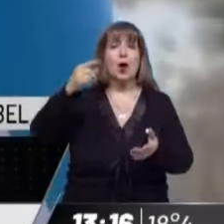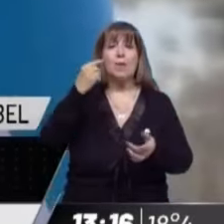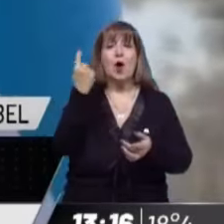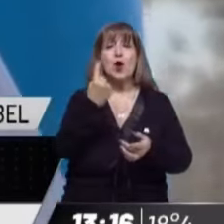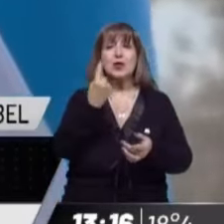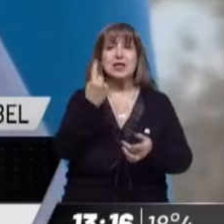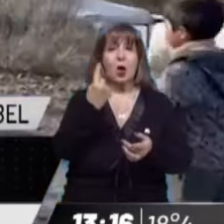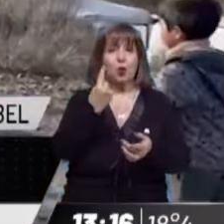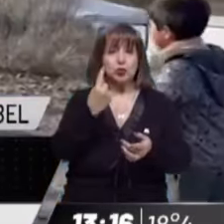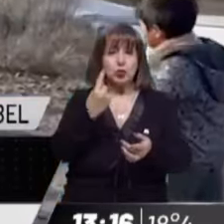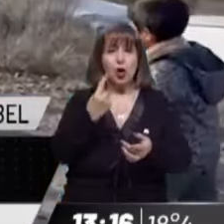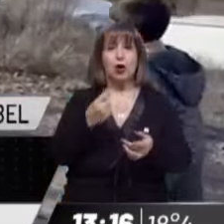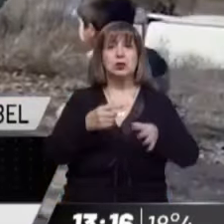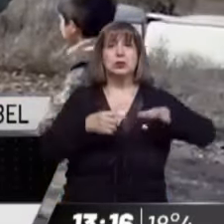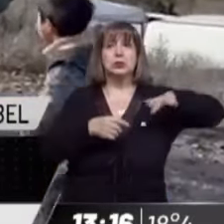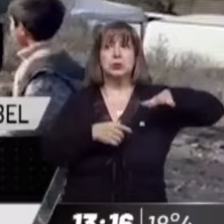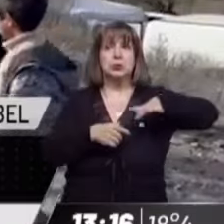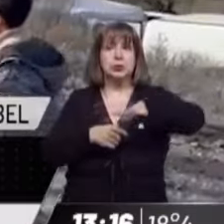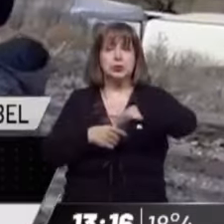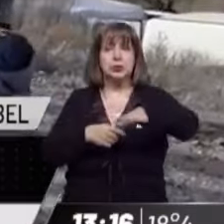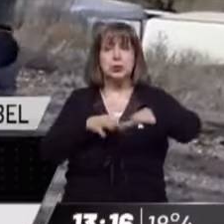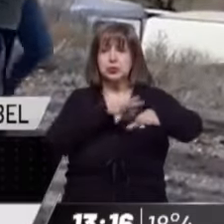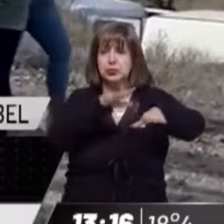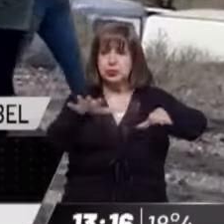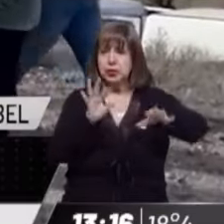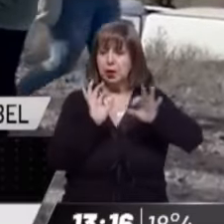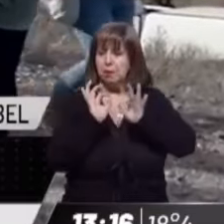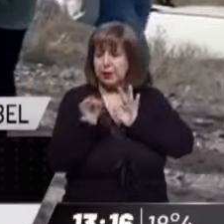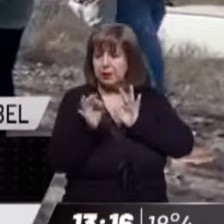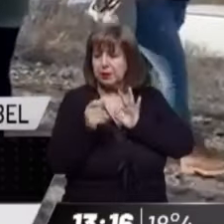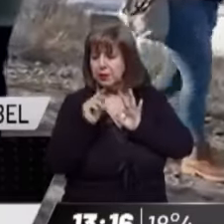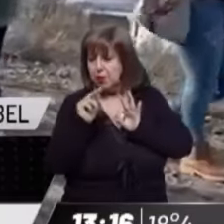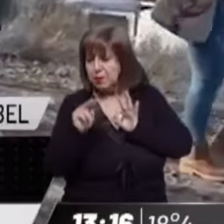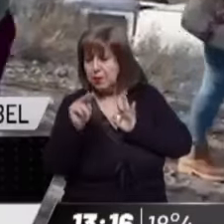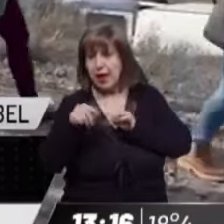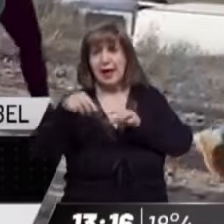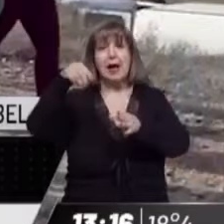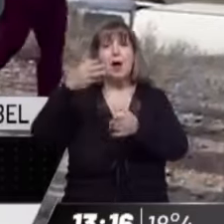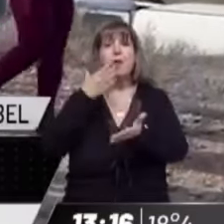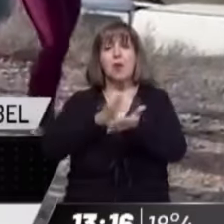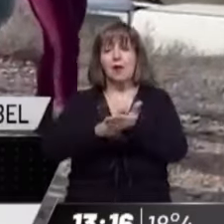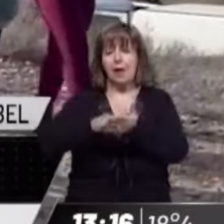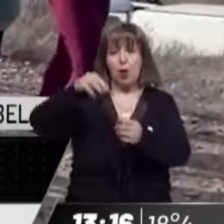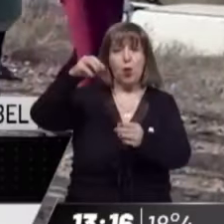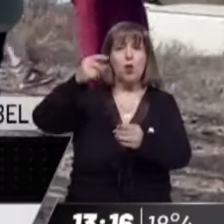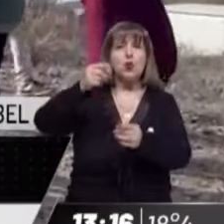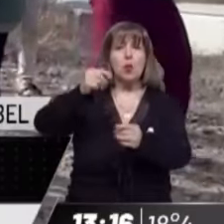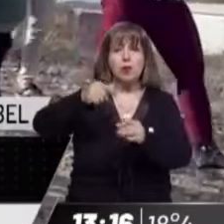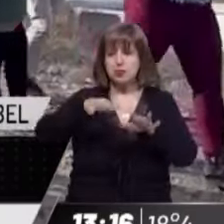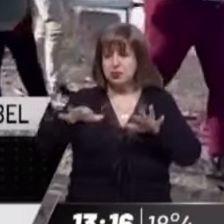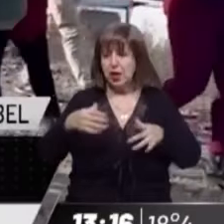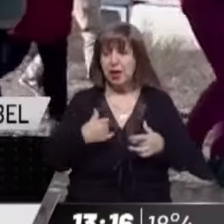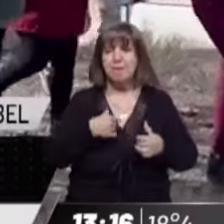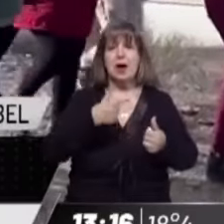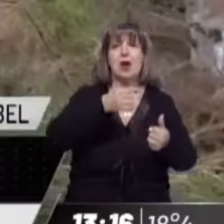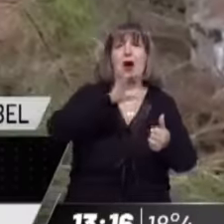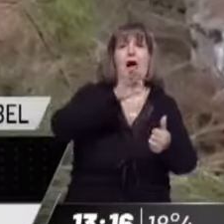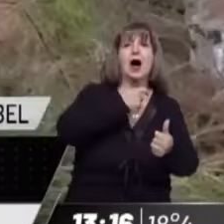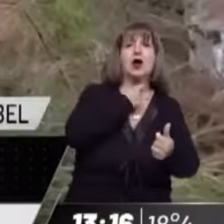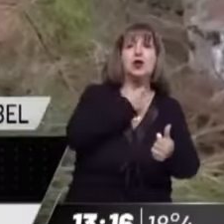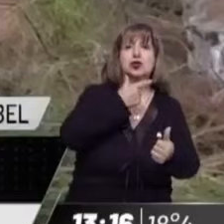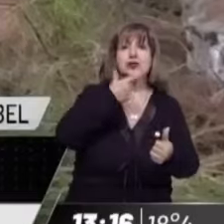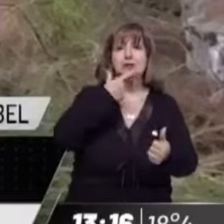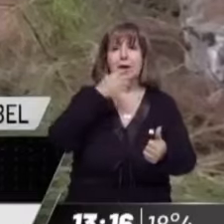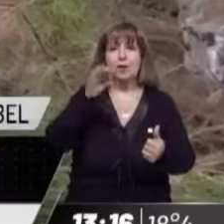épocas del año, en muchos meses del año, nada de eso pasa. Por ejemplo, en toda la época de verano, agosto, septiembre, octubre, noviembre,